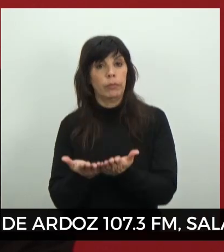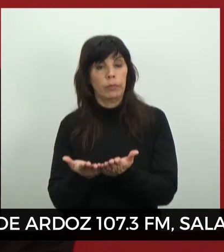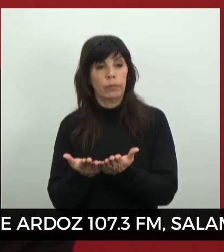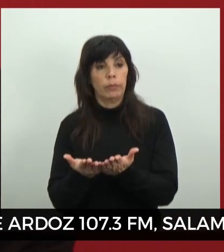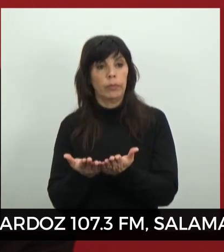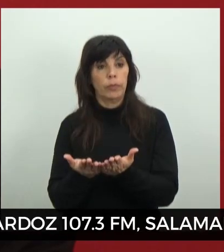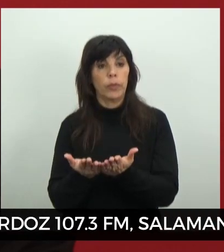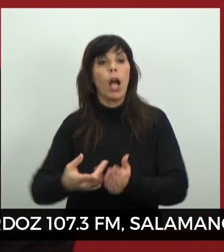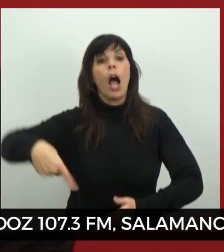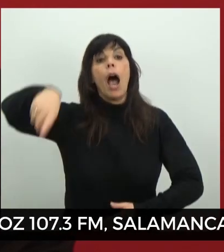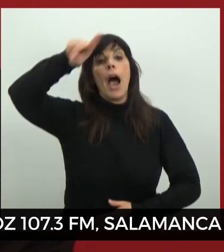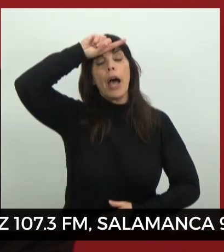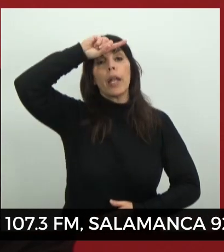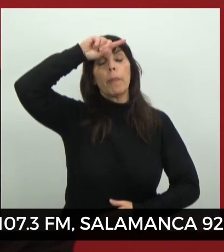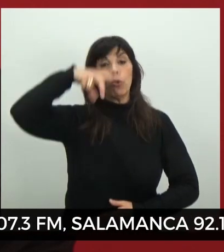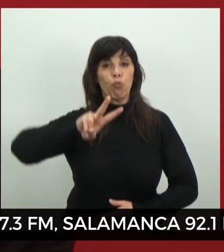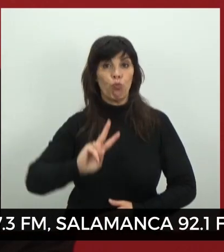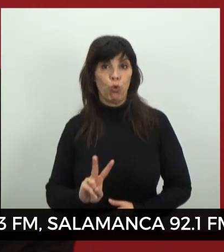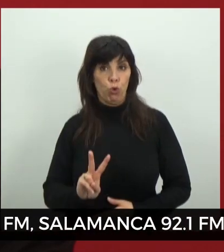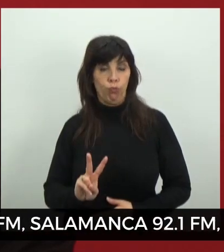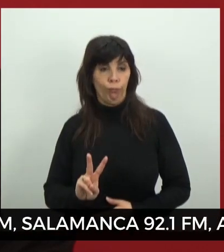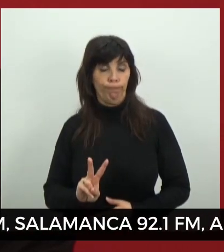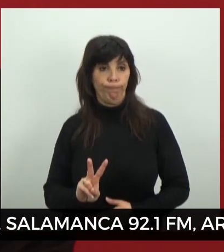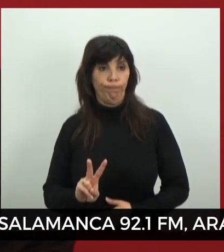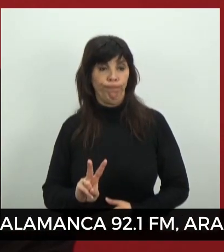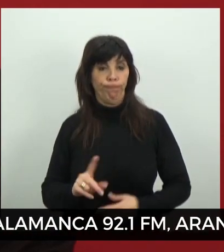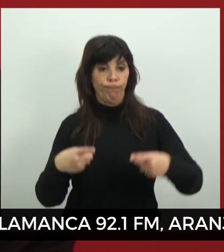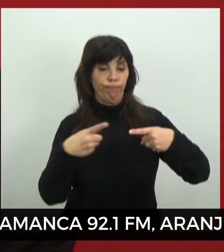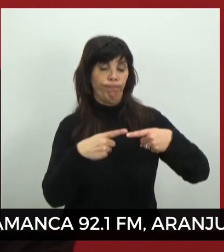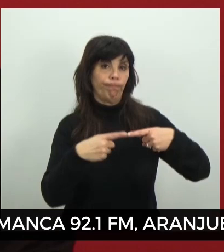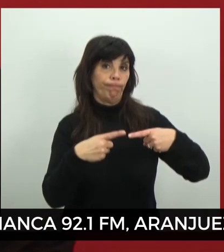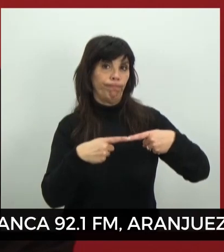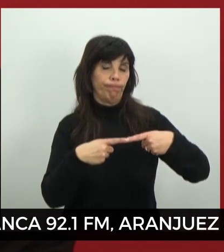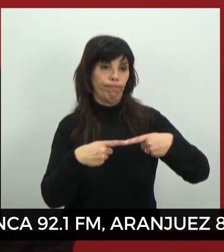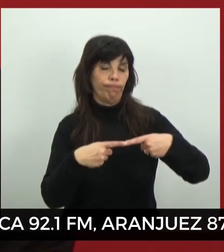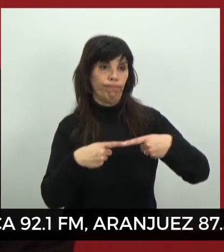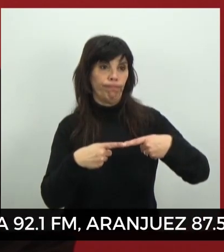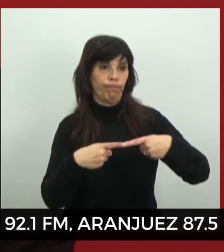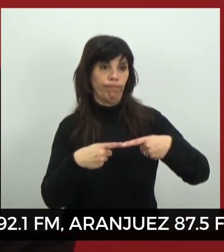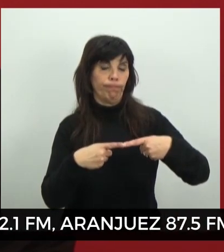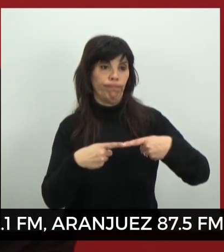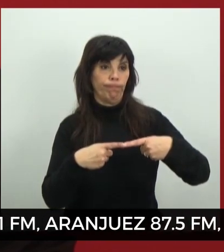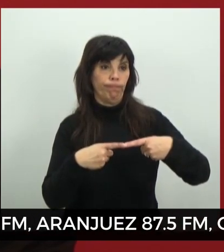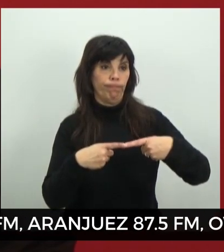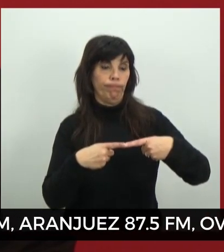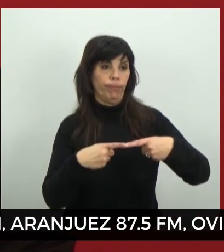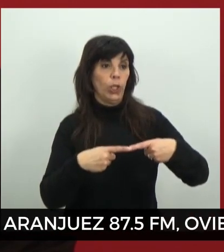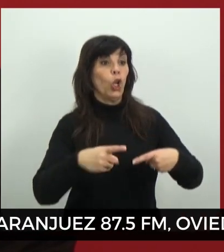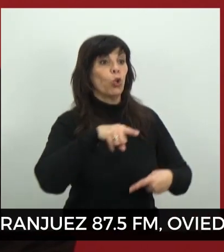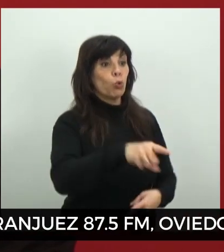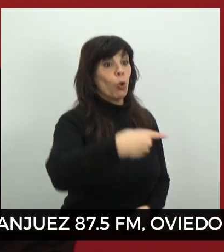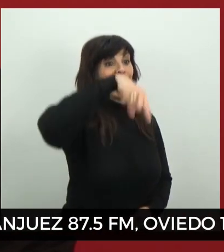de arrepentimiento. Dos formas. Una es las obras del